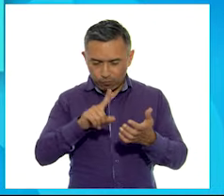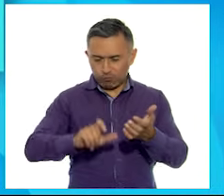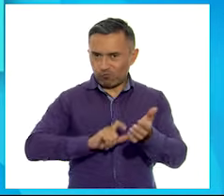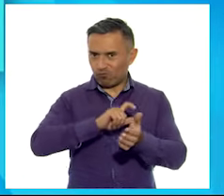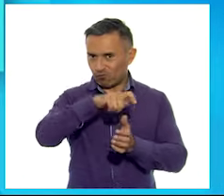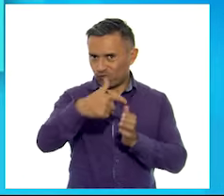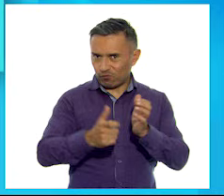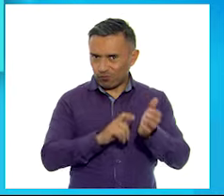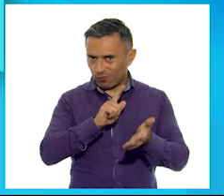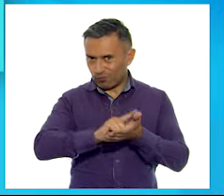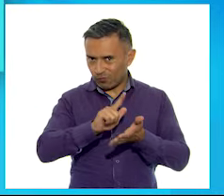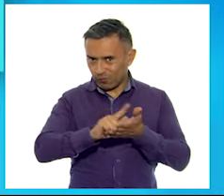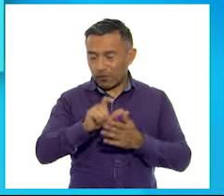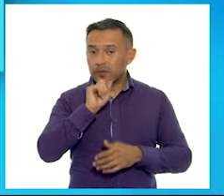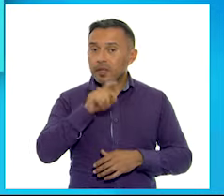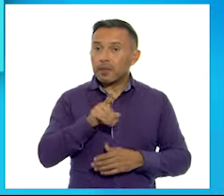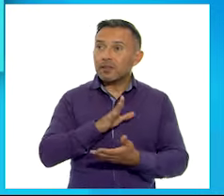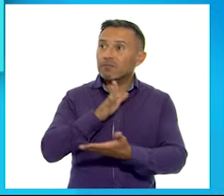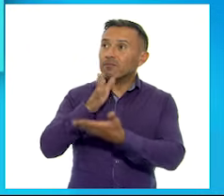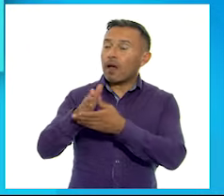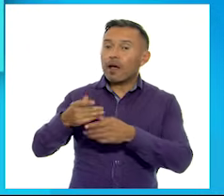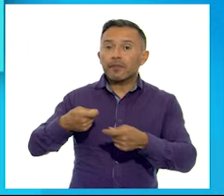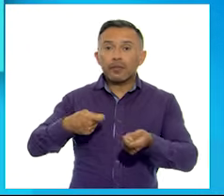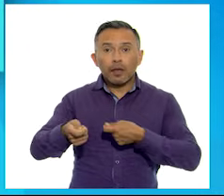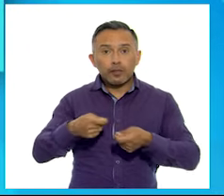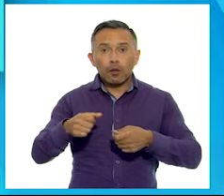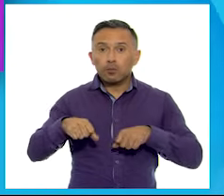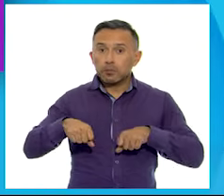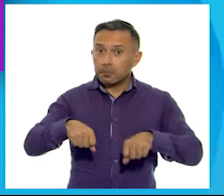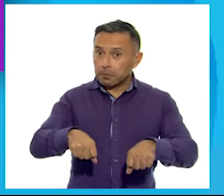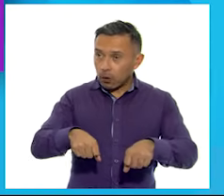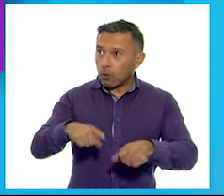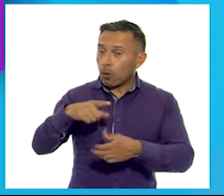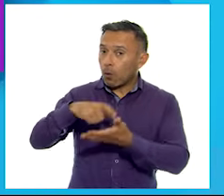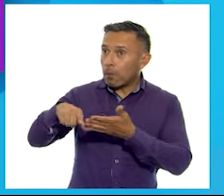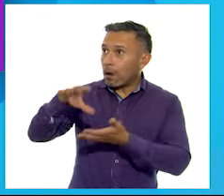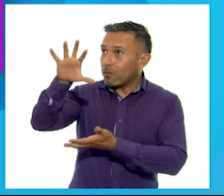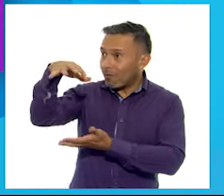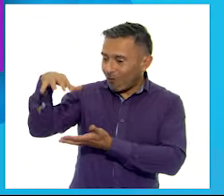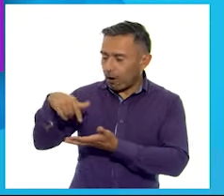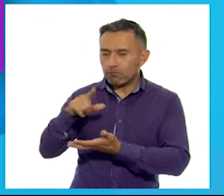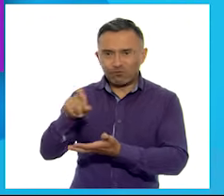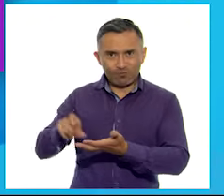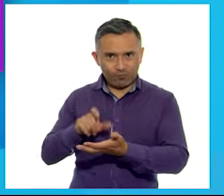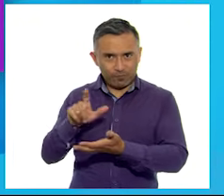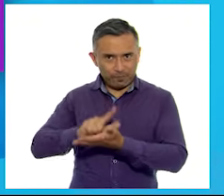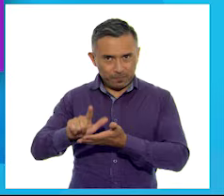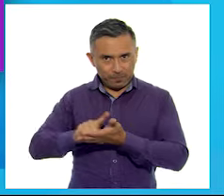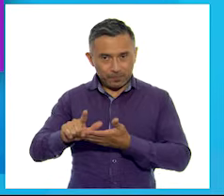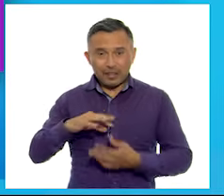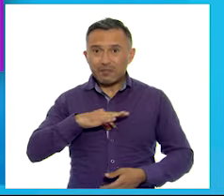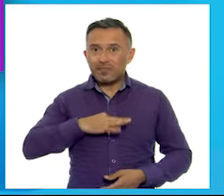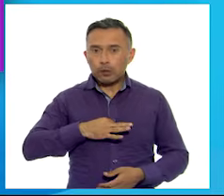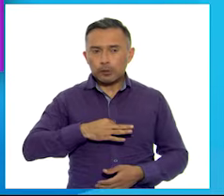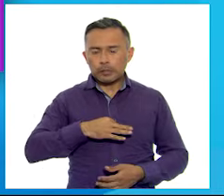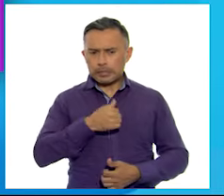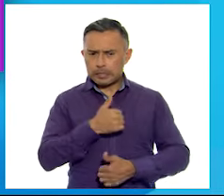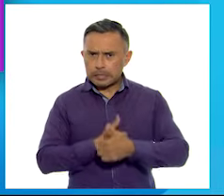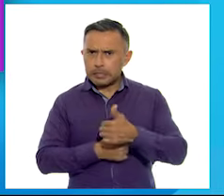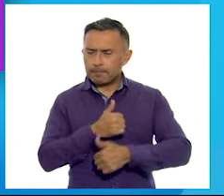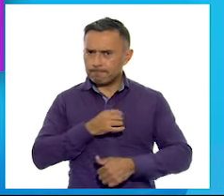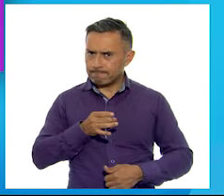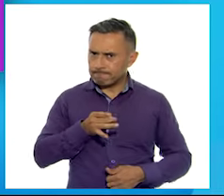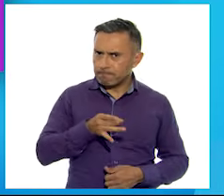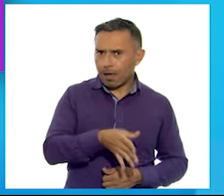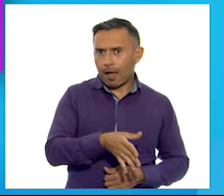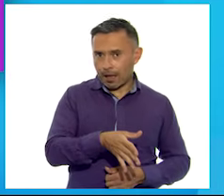las cosas que compres en la tienda o en el supermercado. Sigamos luchando juntos contra este virus, cuidándonos los